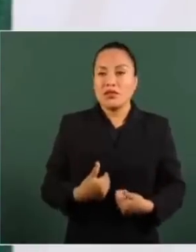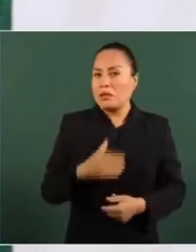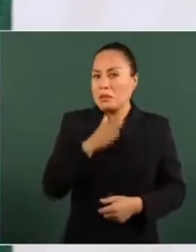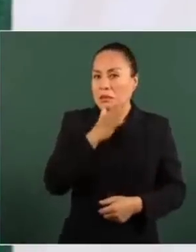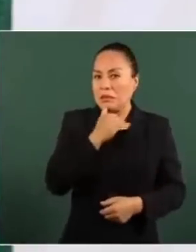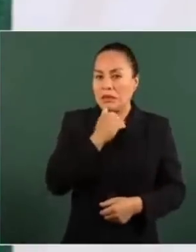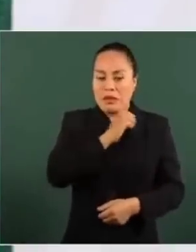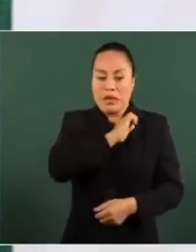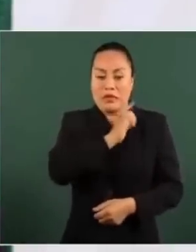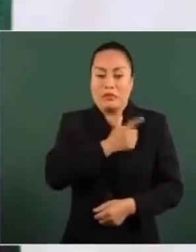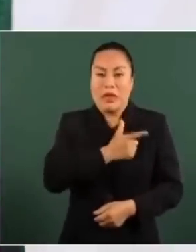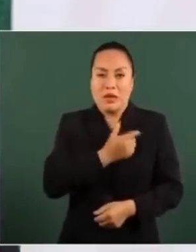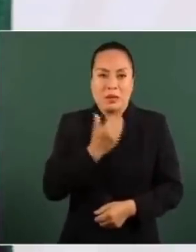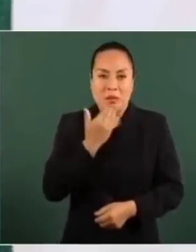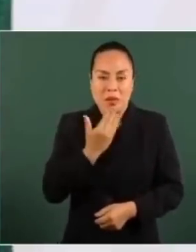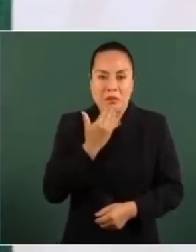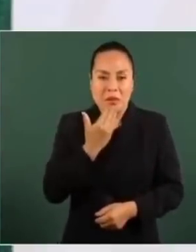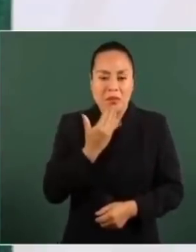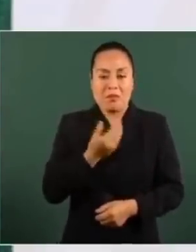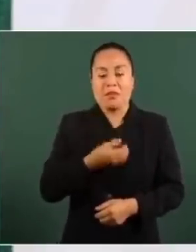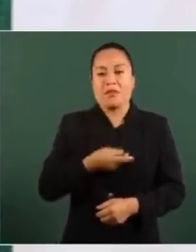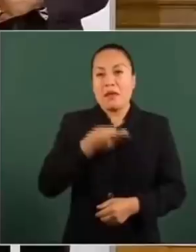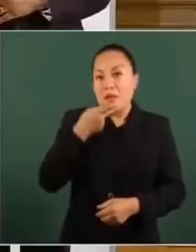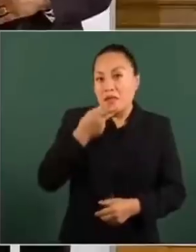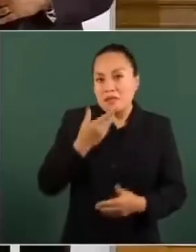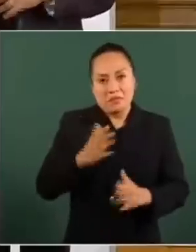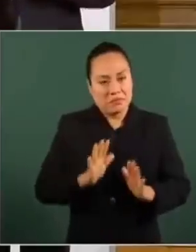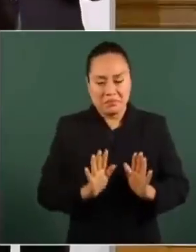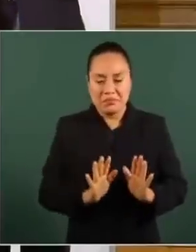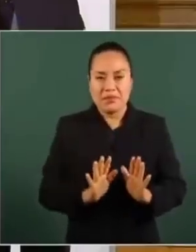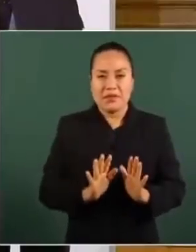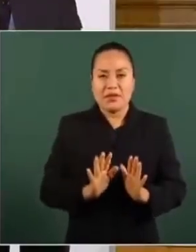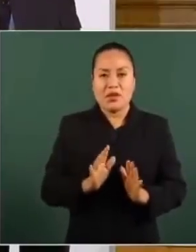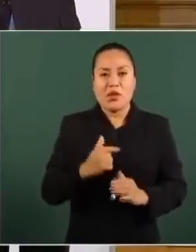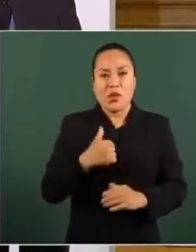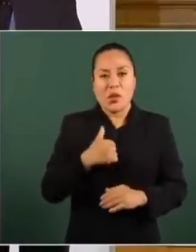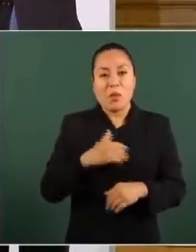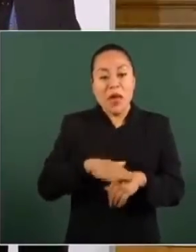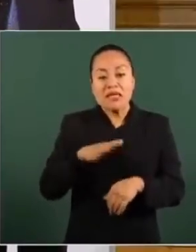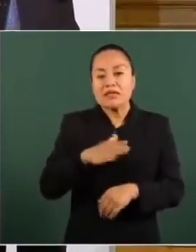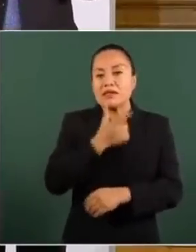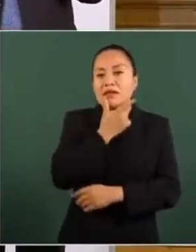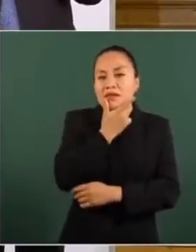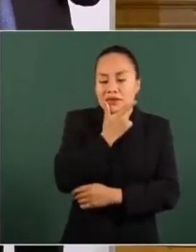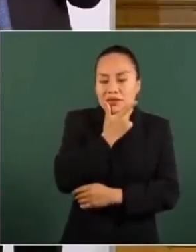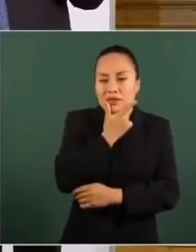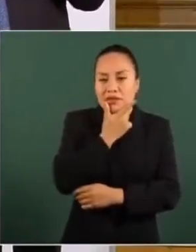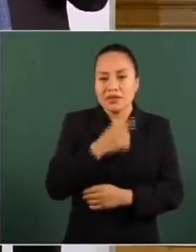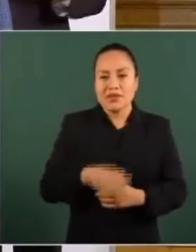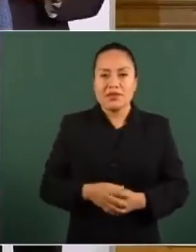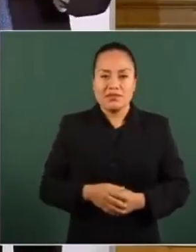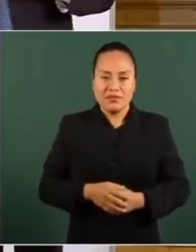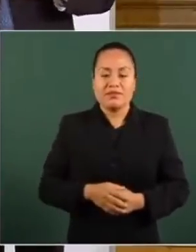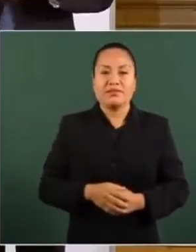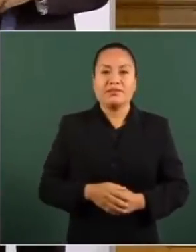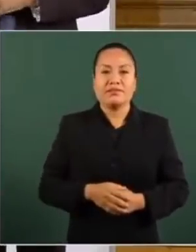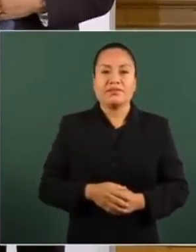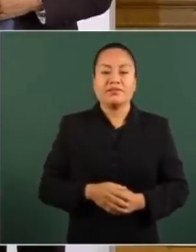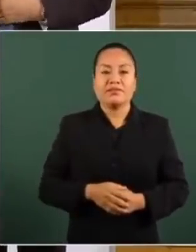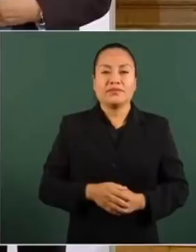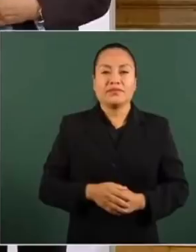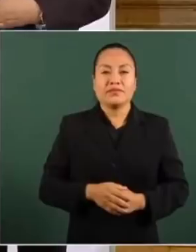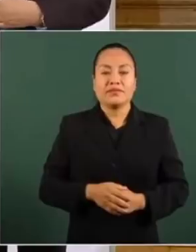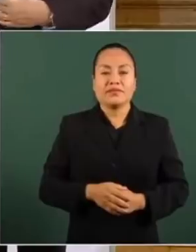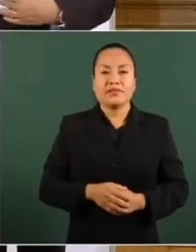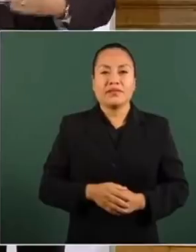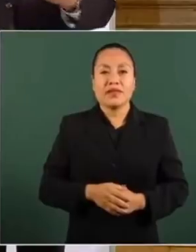so forgive me, I'll speak in English. No puedo hablar todavía muy bien el español,